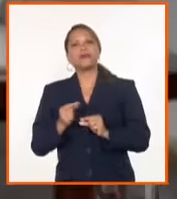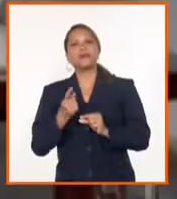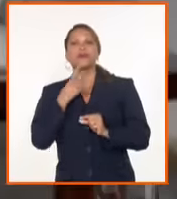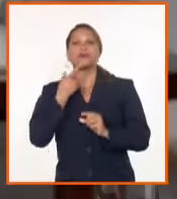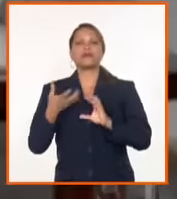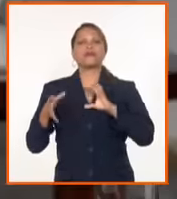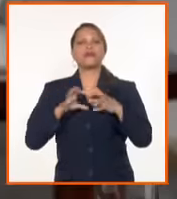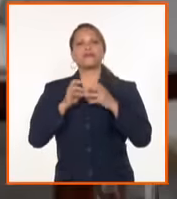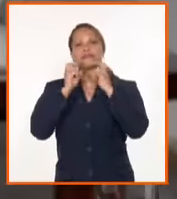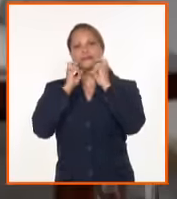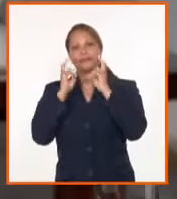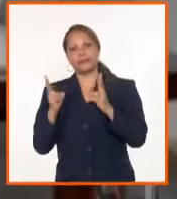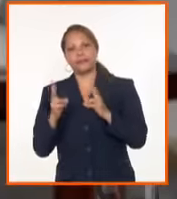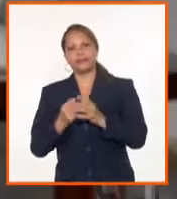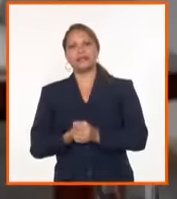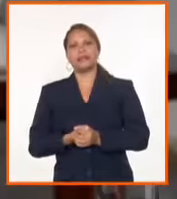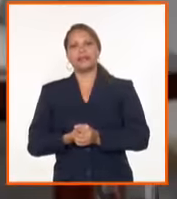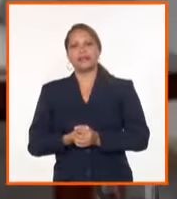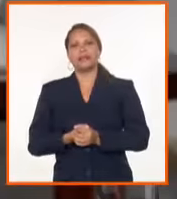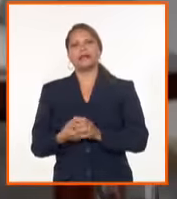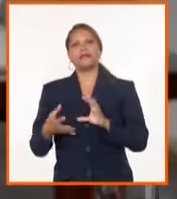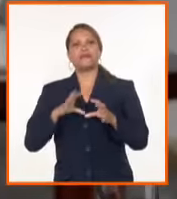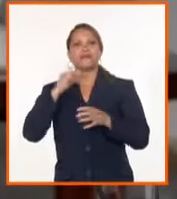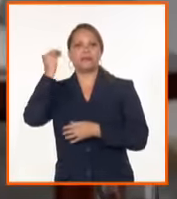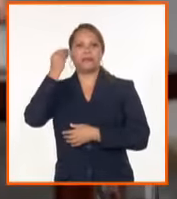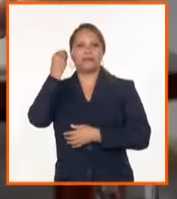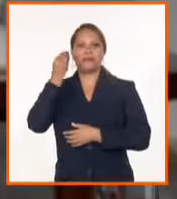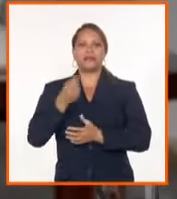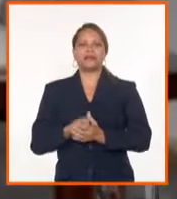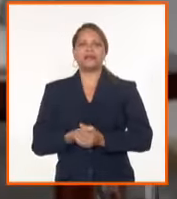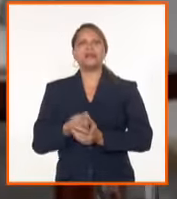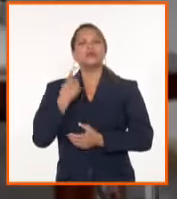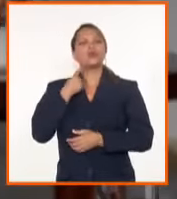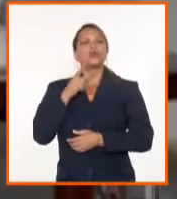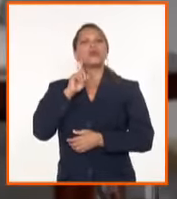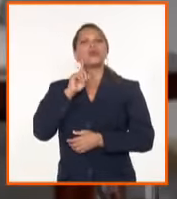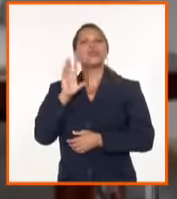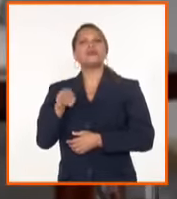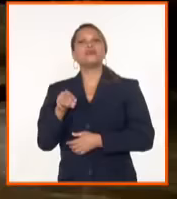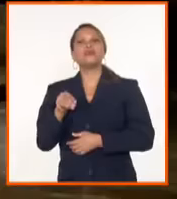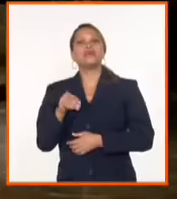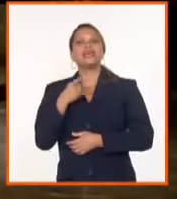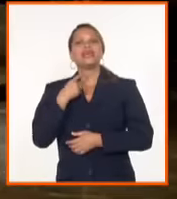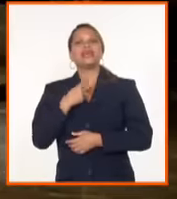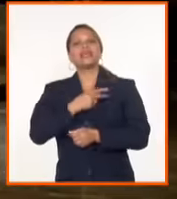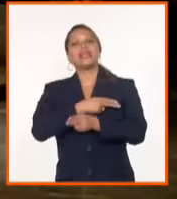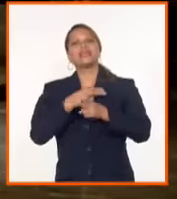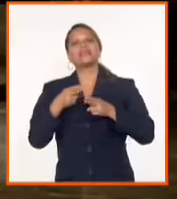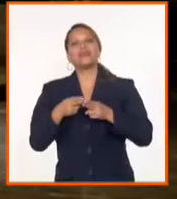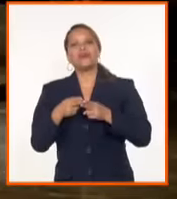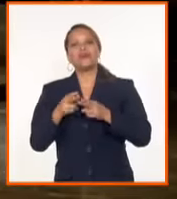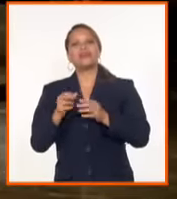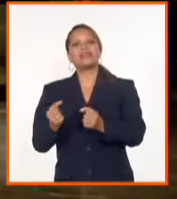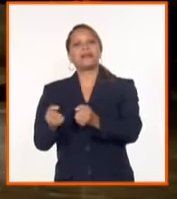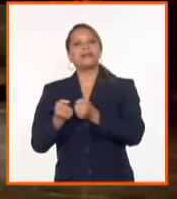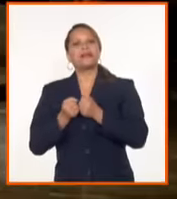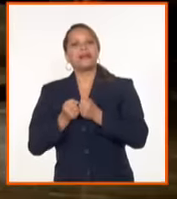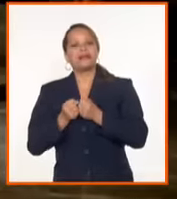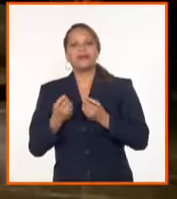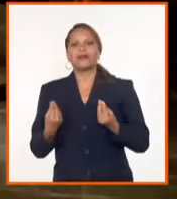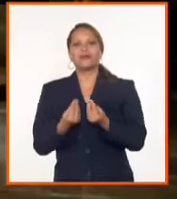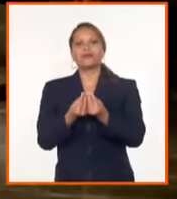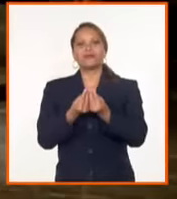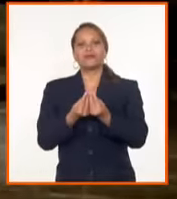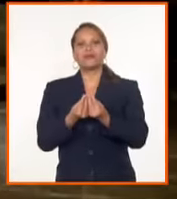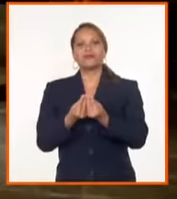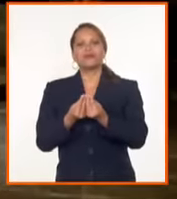ser y en mi manera de pensar. Le he oído decir que lo ala la historia, sí, que lo ala el país, que lo ala el pueblo. ¿Siente